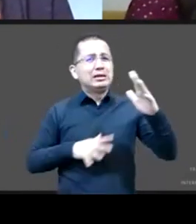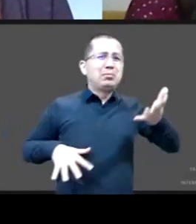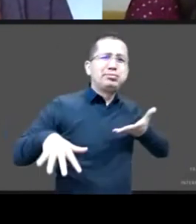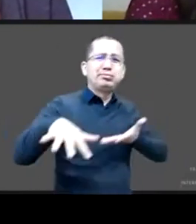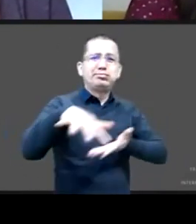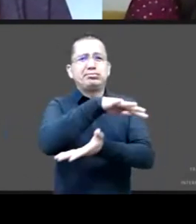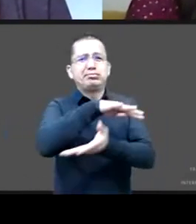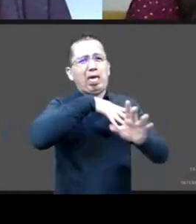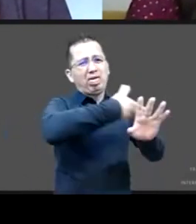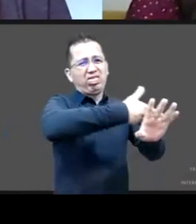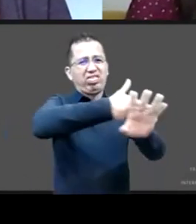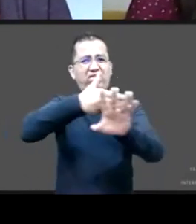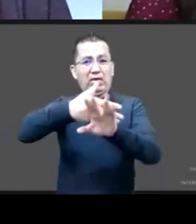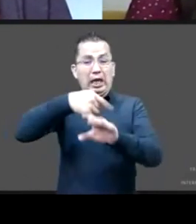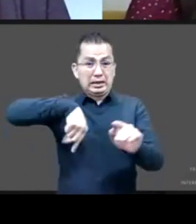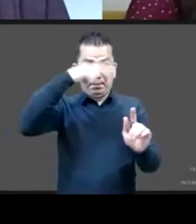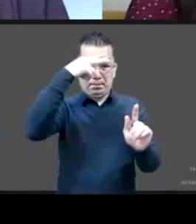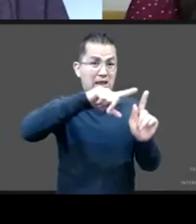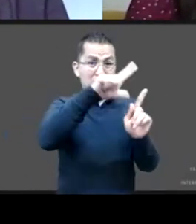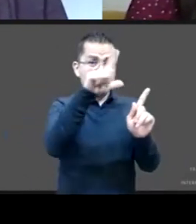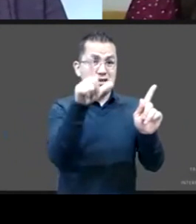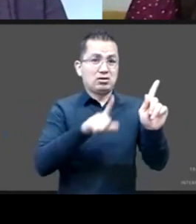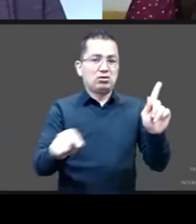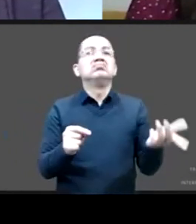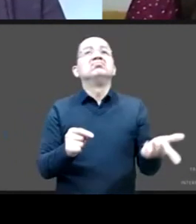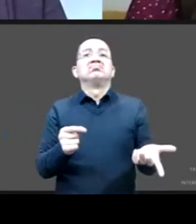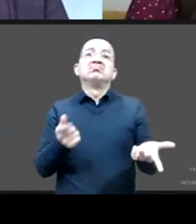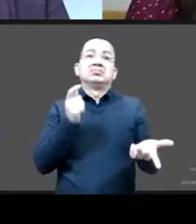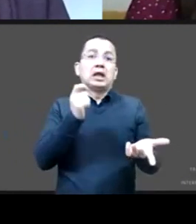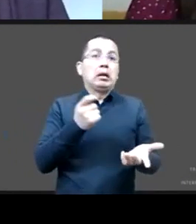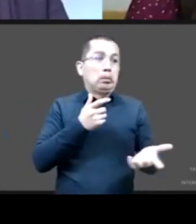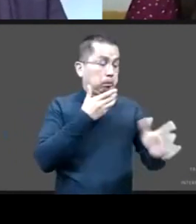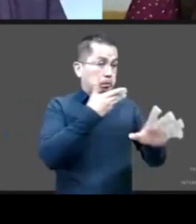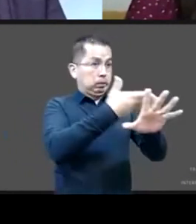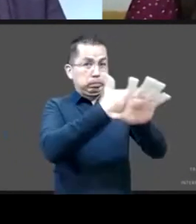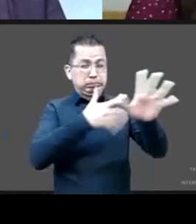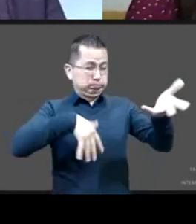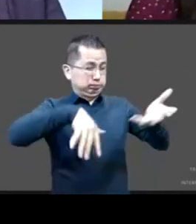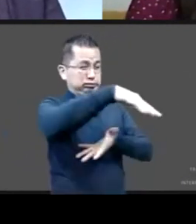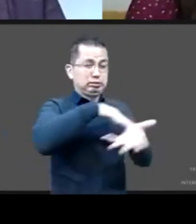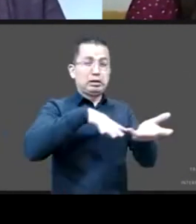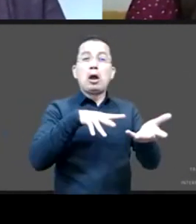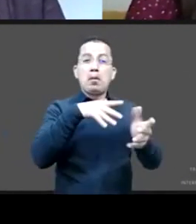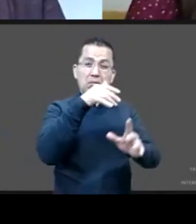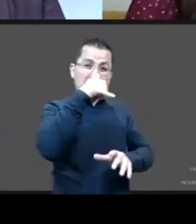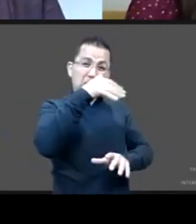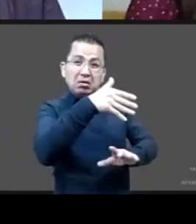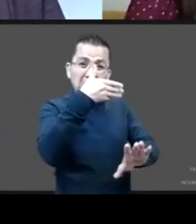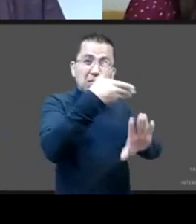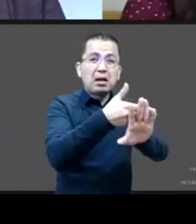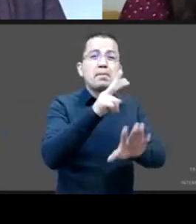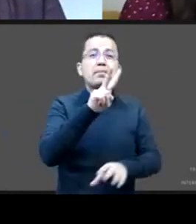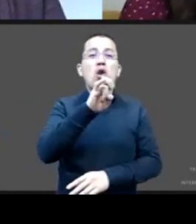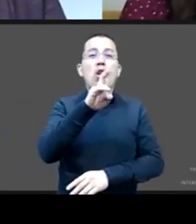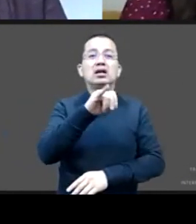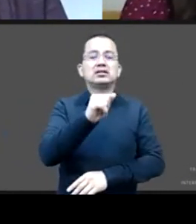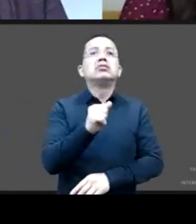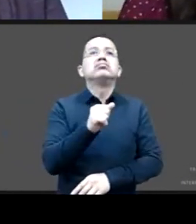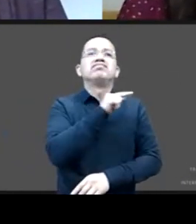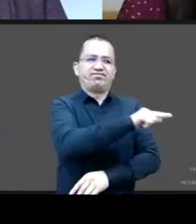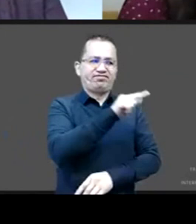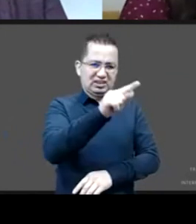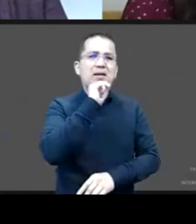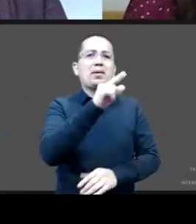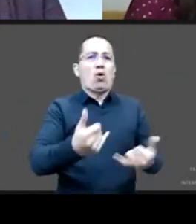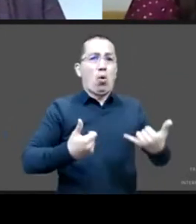si hablamos de violencia hablamos de adolescentes y jóvenes que son víctimas y victimarios y que muchas veces parece que